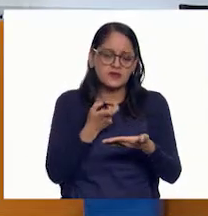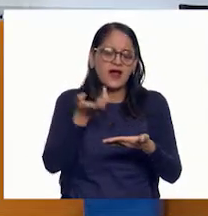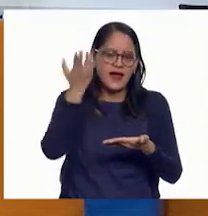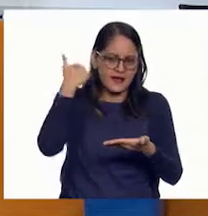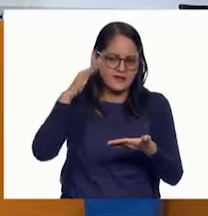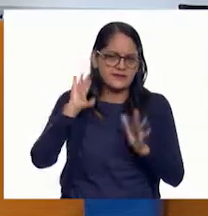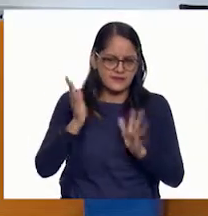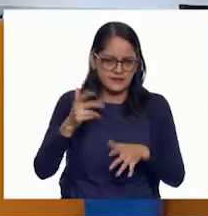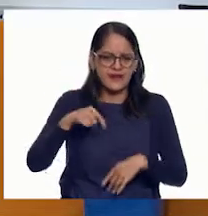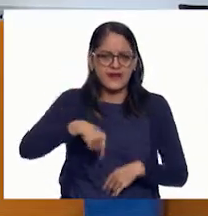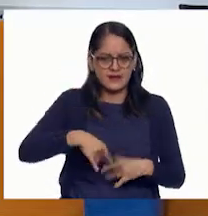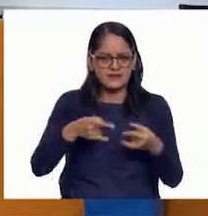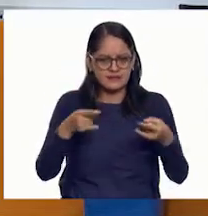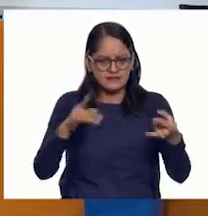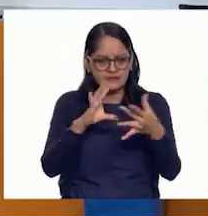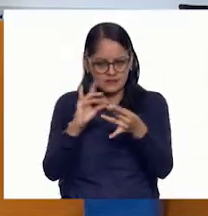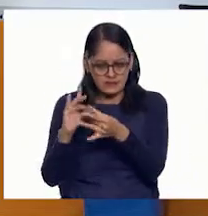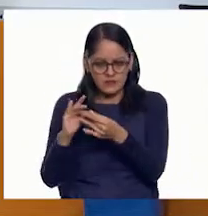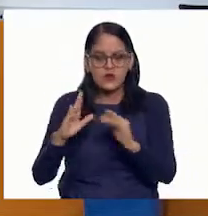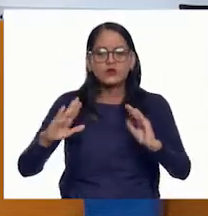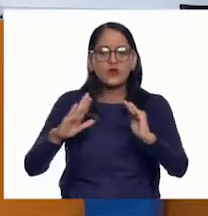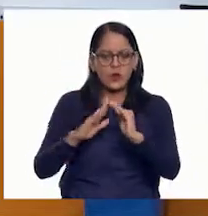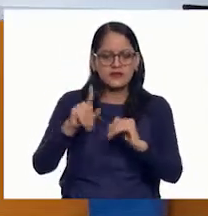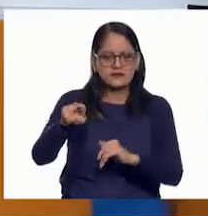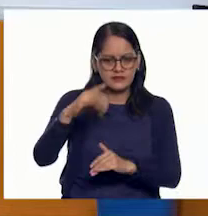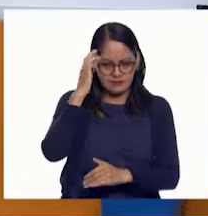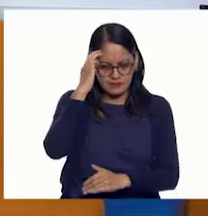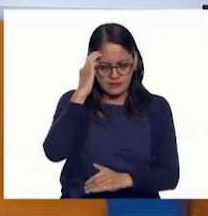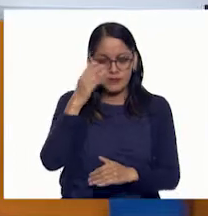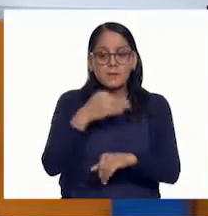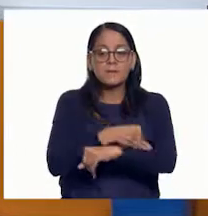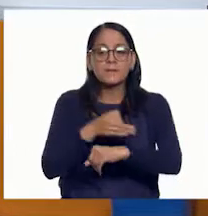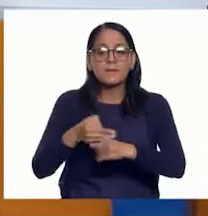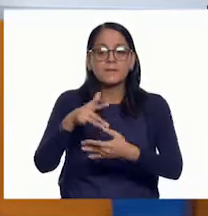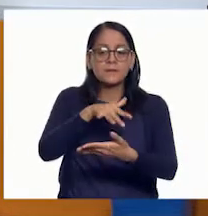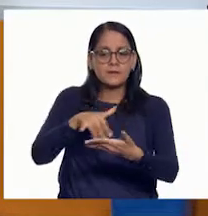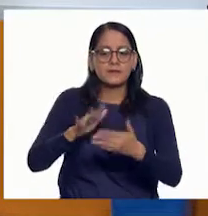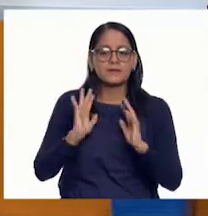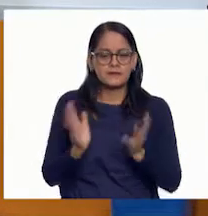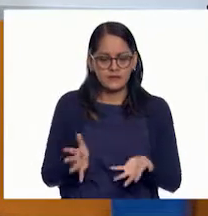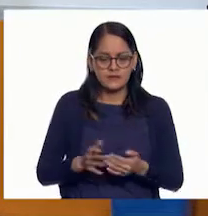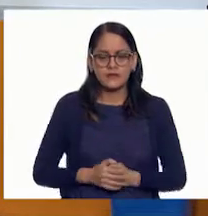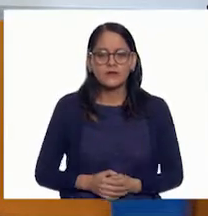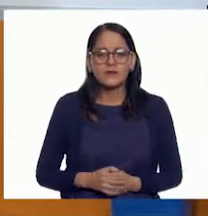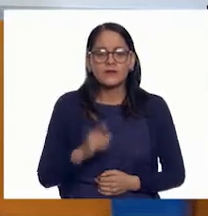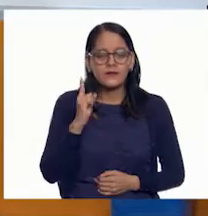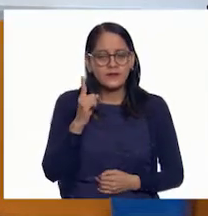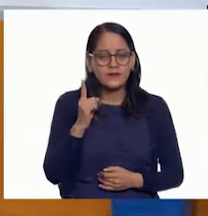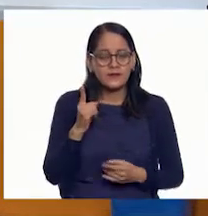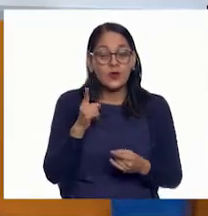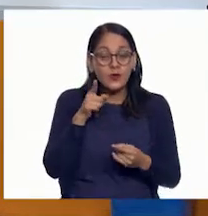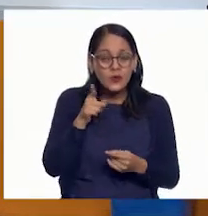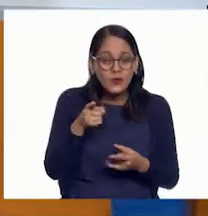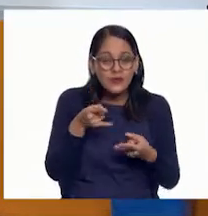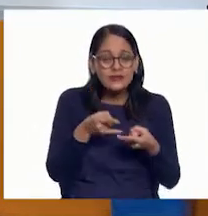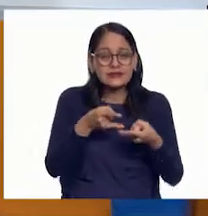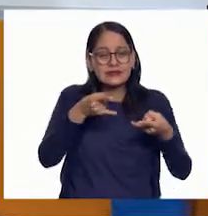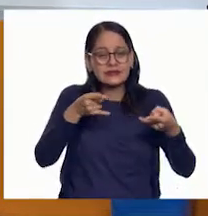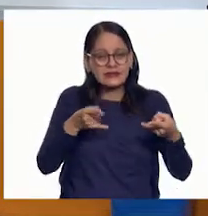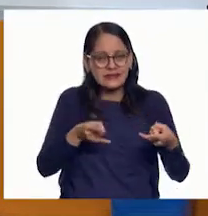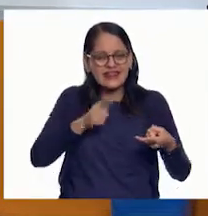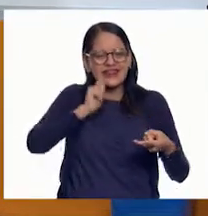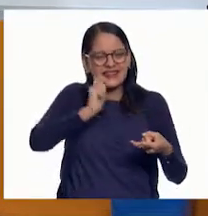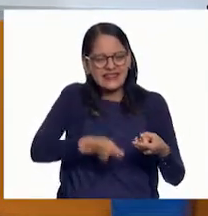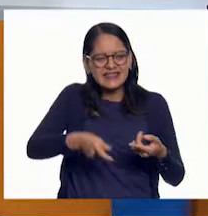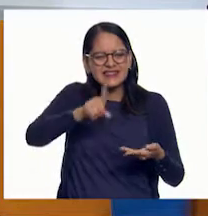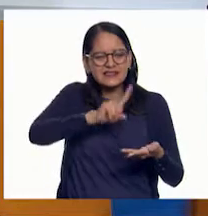hemos contado aquí, que han escuchado en casa, que han leído con su familia. Van a tratar de recordar de qué